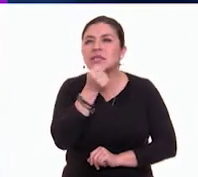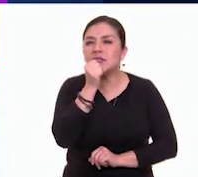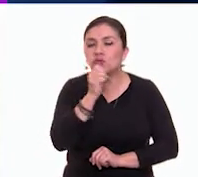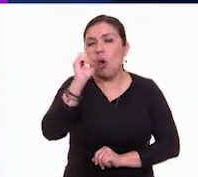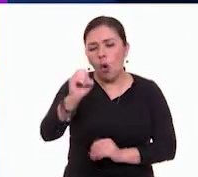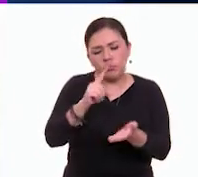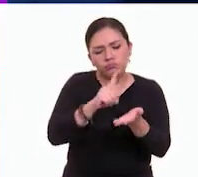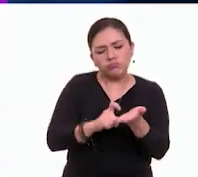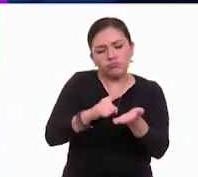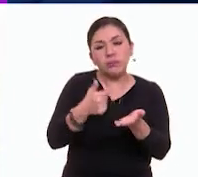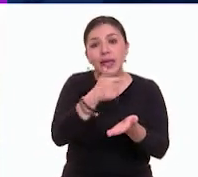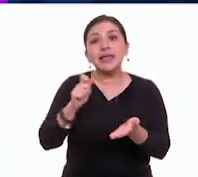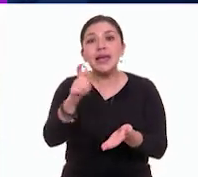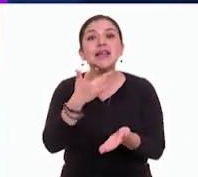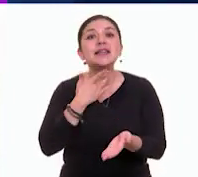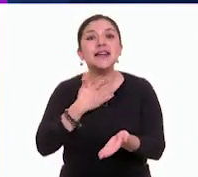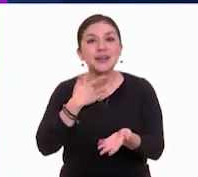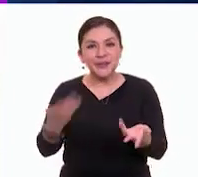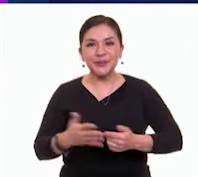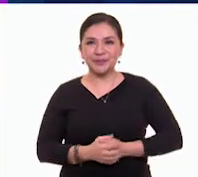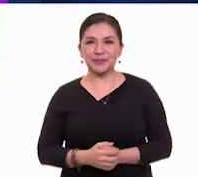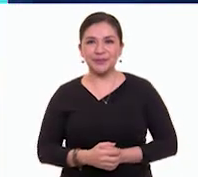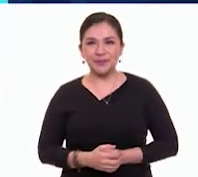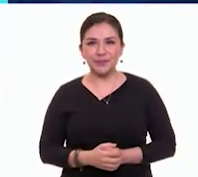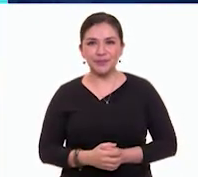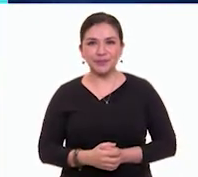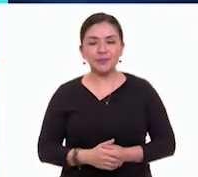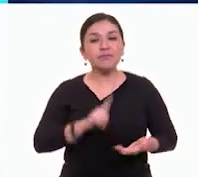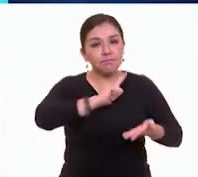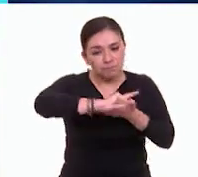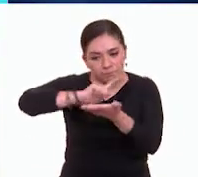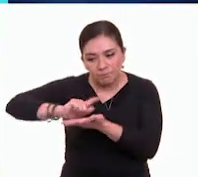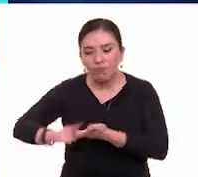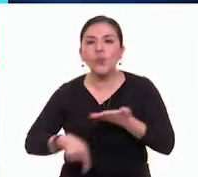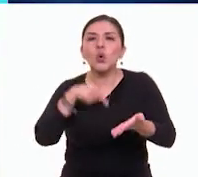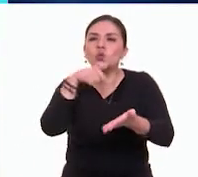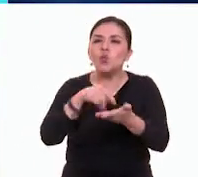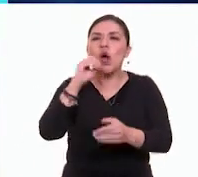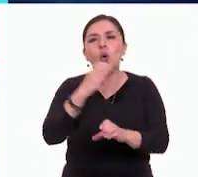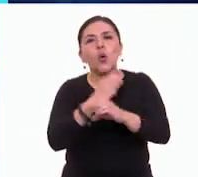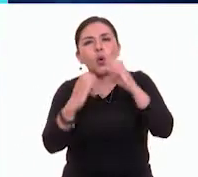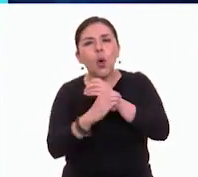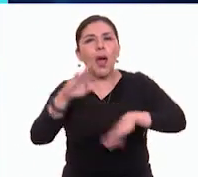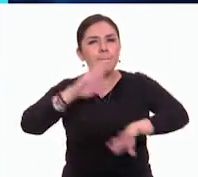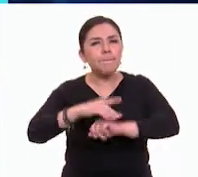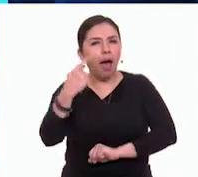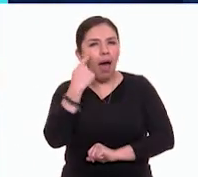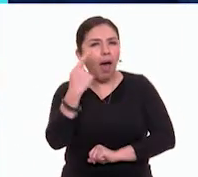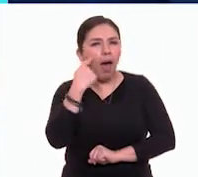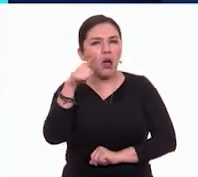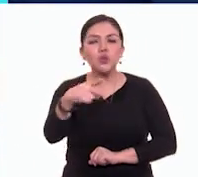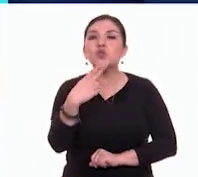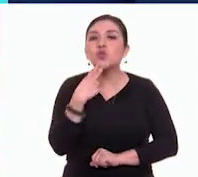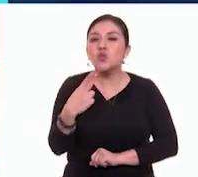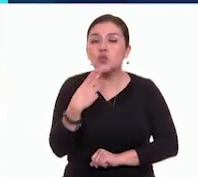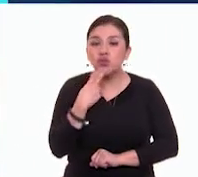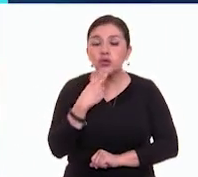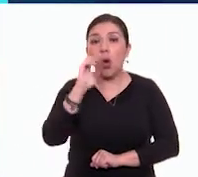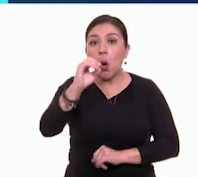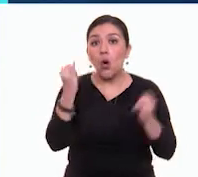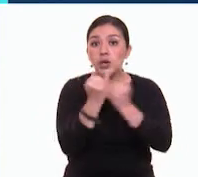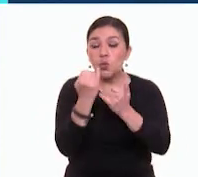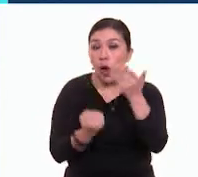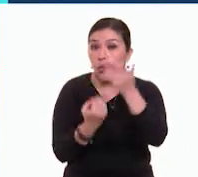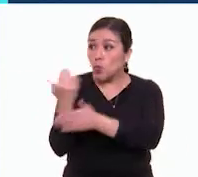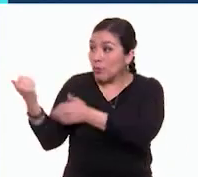aplica desinfectante a base de agua y alcohol. Desinfecta las superficies de los objetos que más utilizas. También